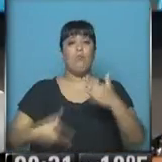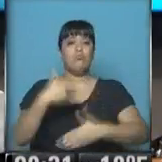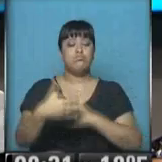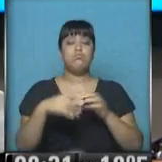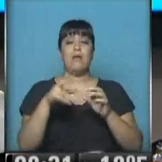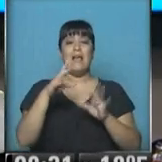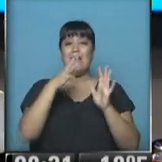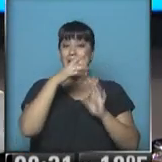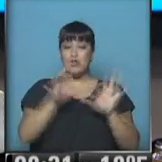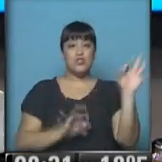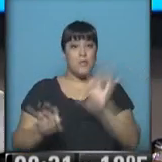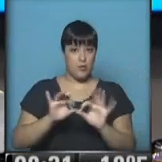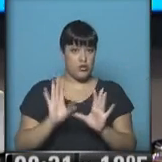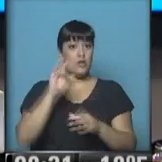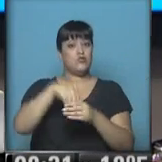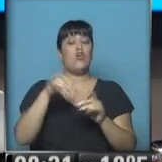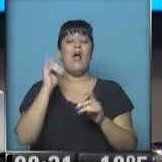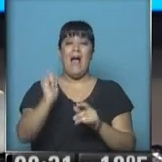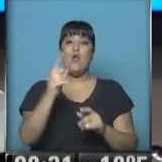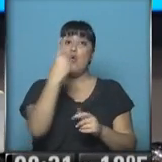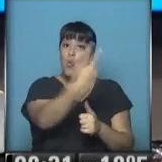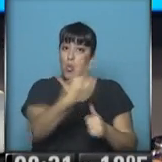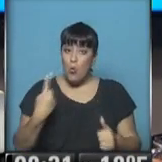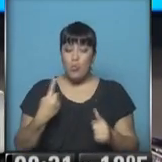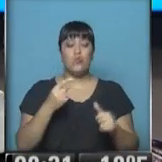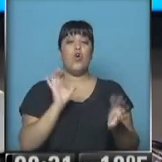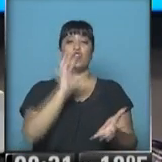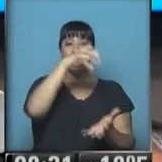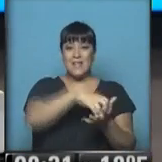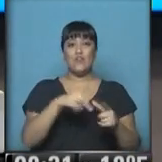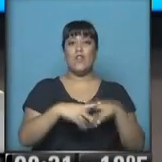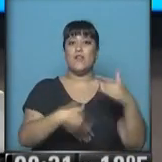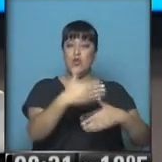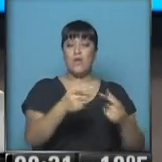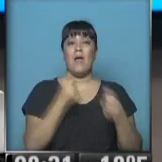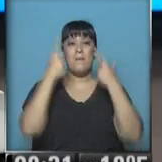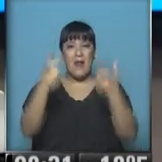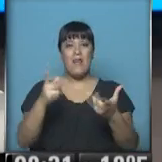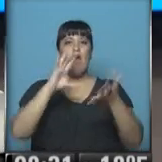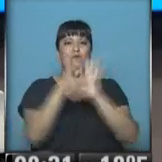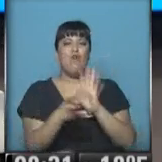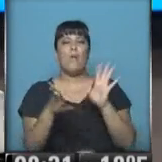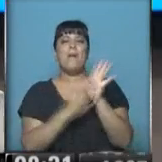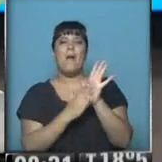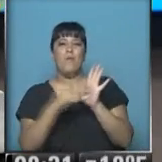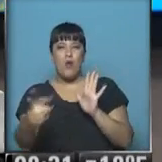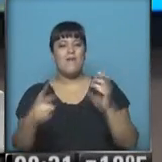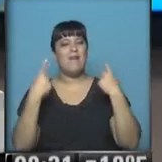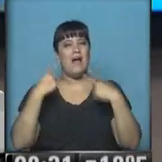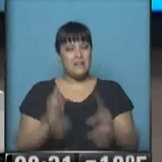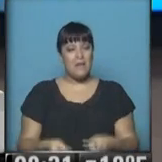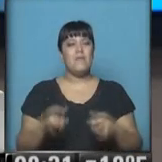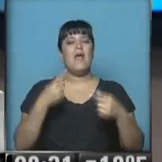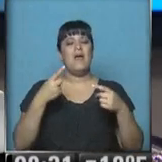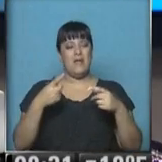proyectos el primero de ellos es un centro de tecnología que va pertir brindar servicios para simulación y producción de prototipos médicos para las